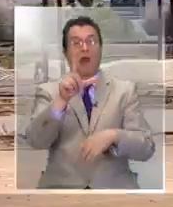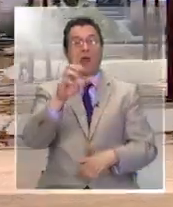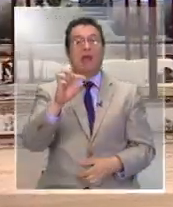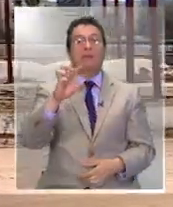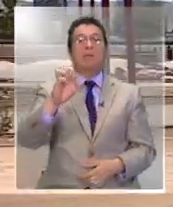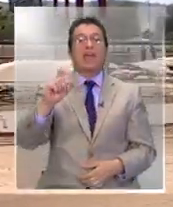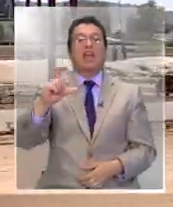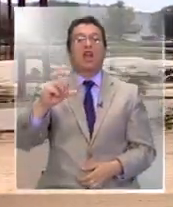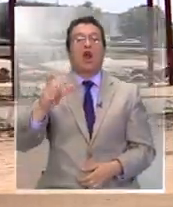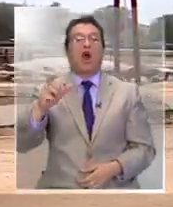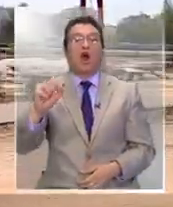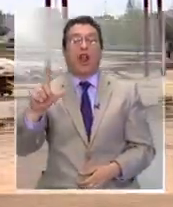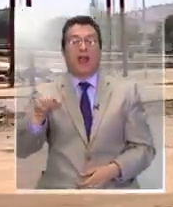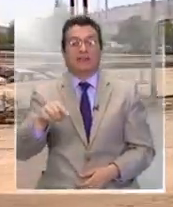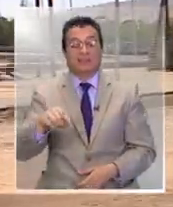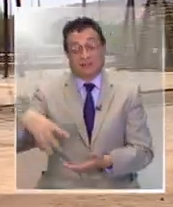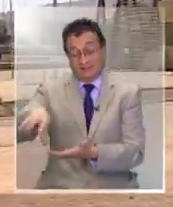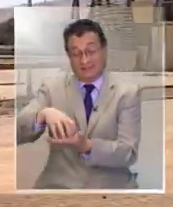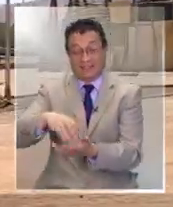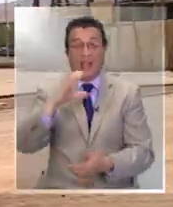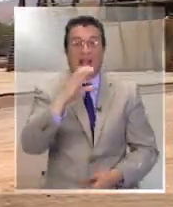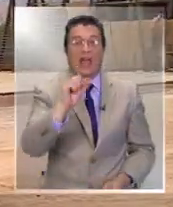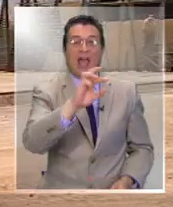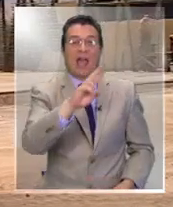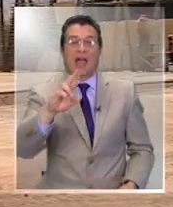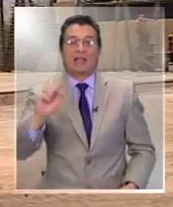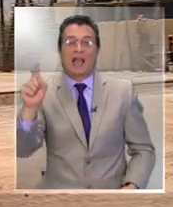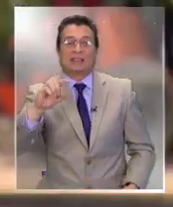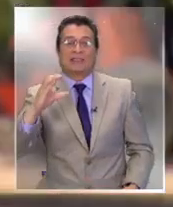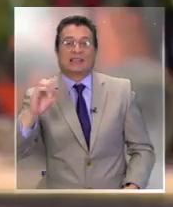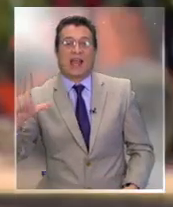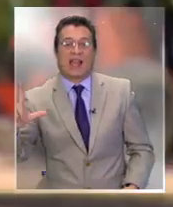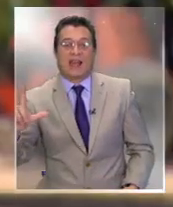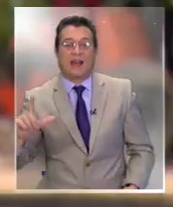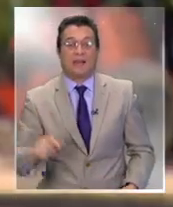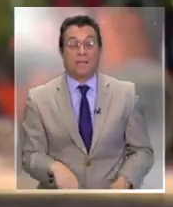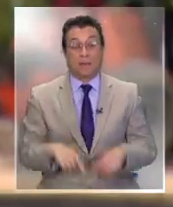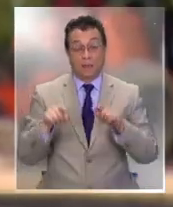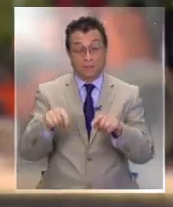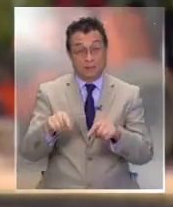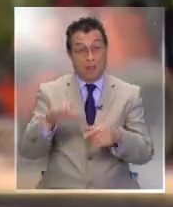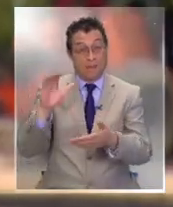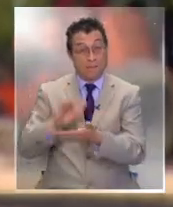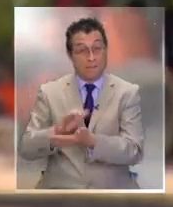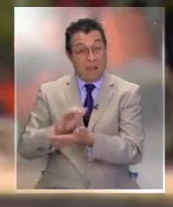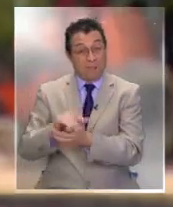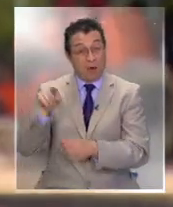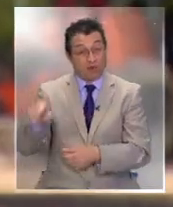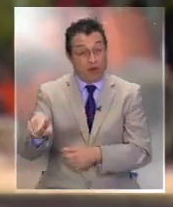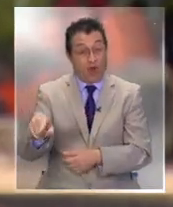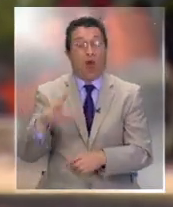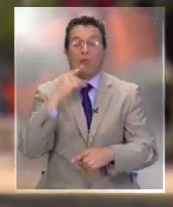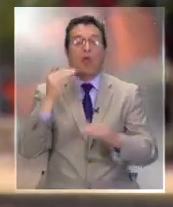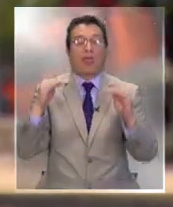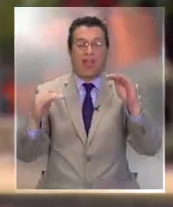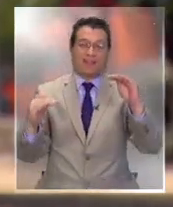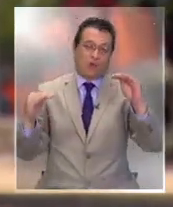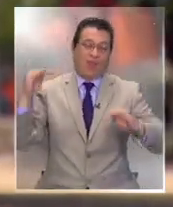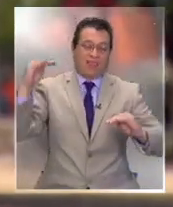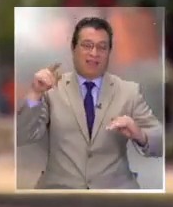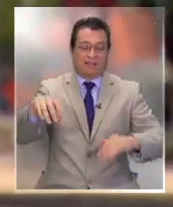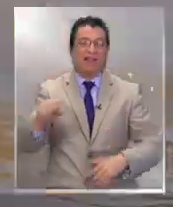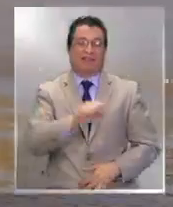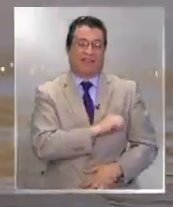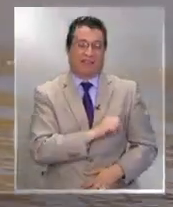Carrascal. Es fundamental porque realmente el Mapocho es un reflejo claro de la desigualdad que tenemos en Santiago. Por